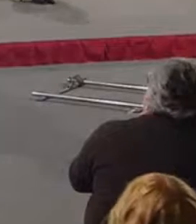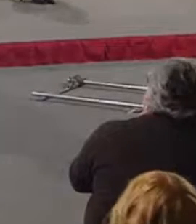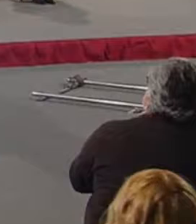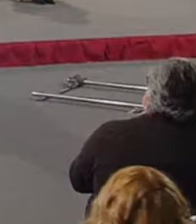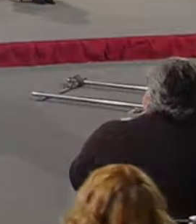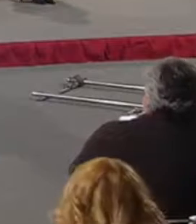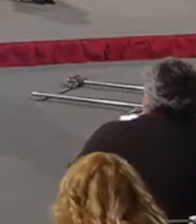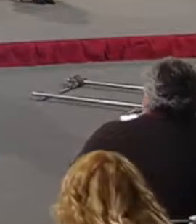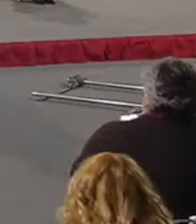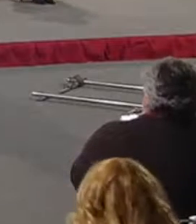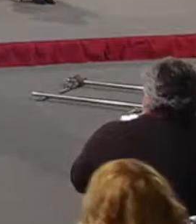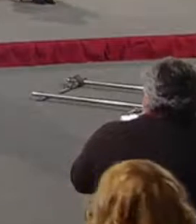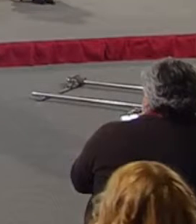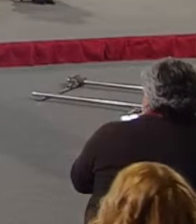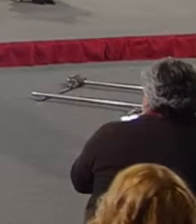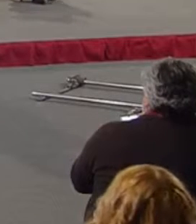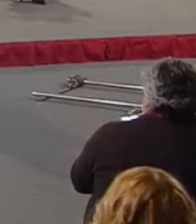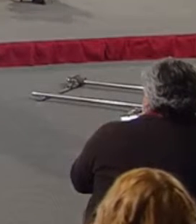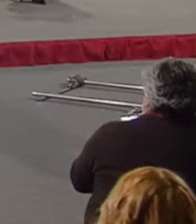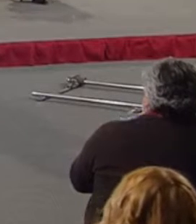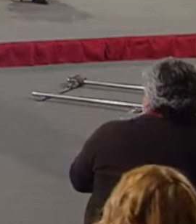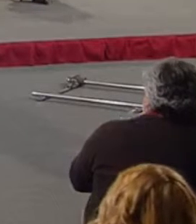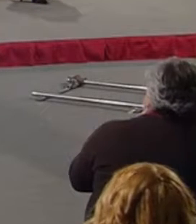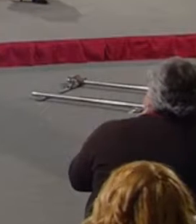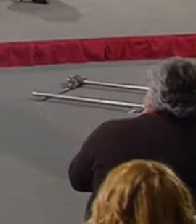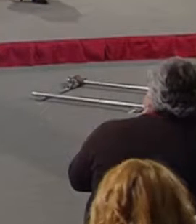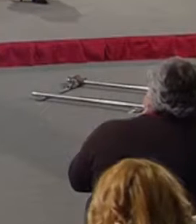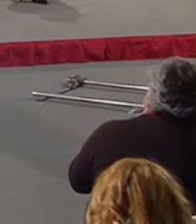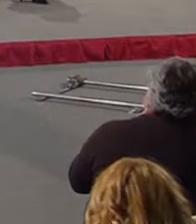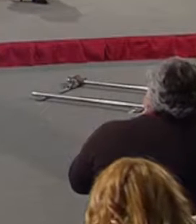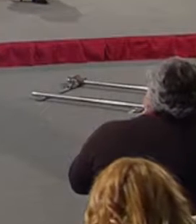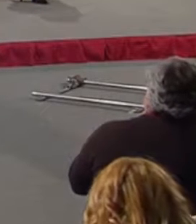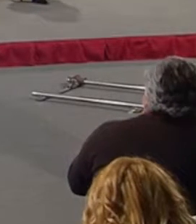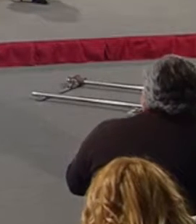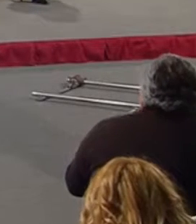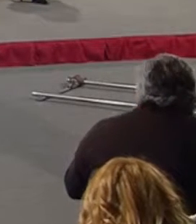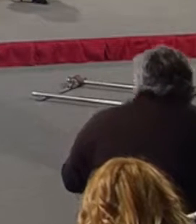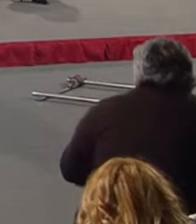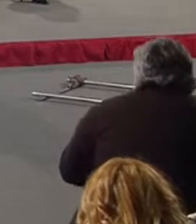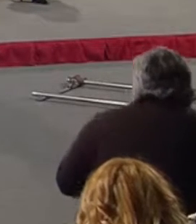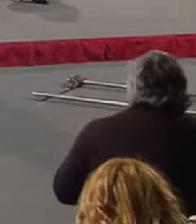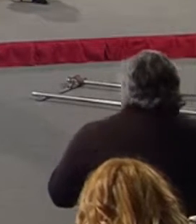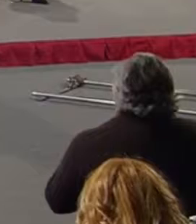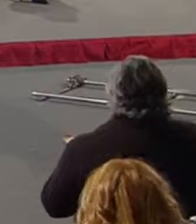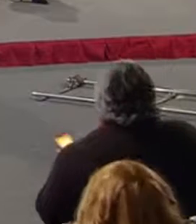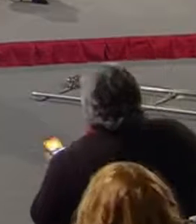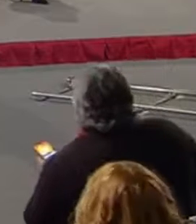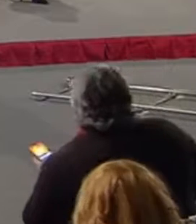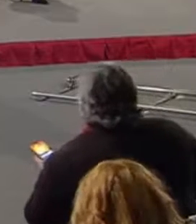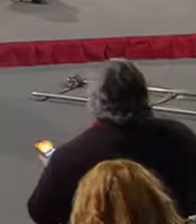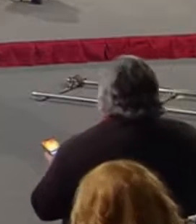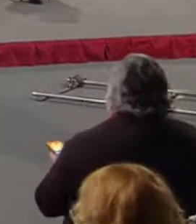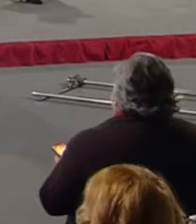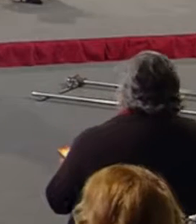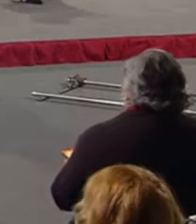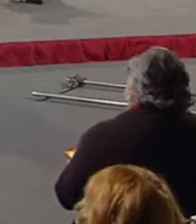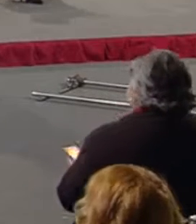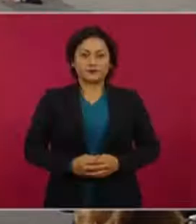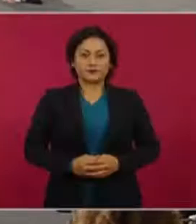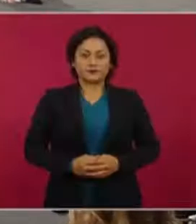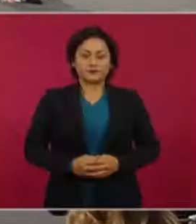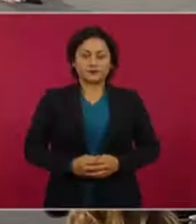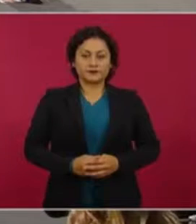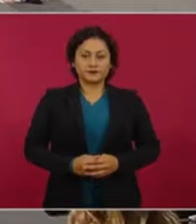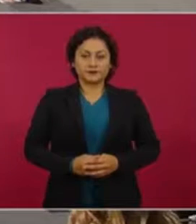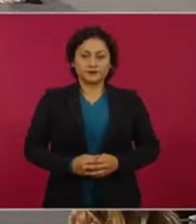Bueno, pues como todos los miércoles vamos a informar sobre